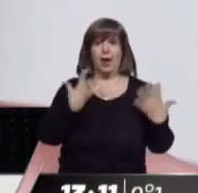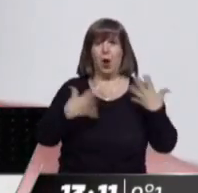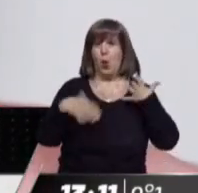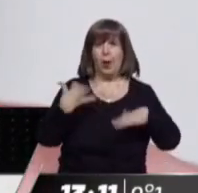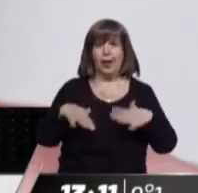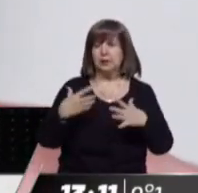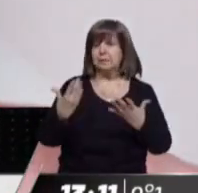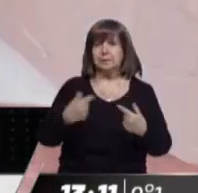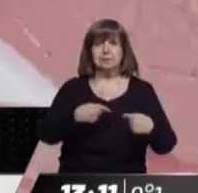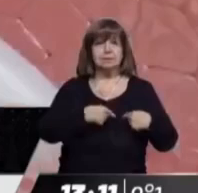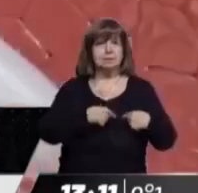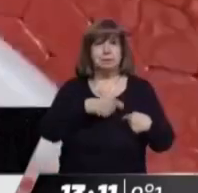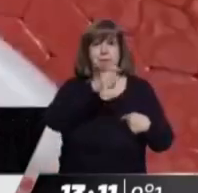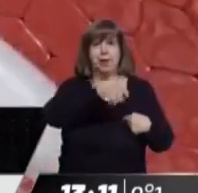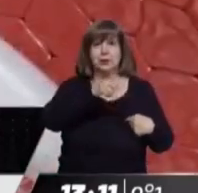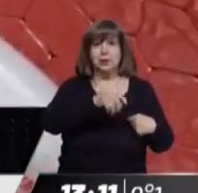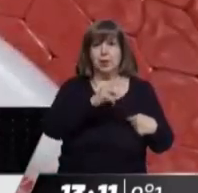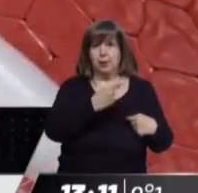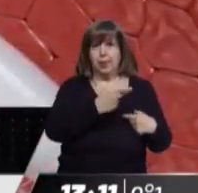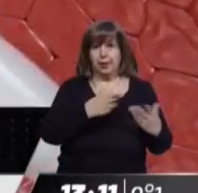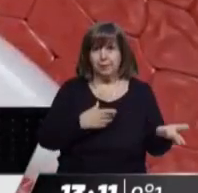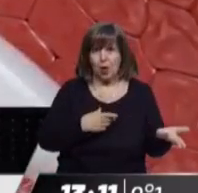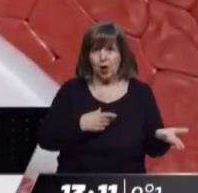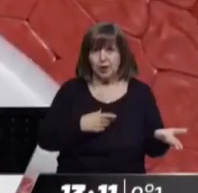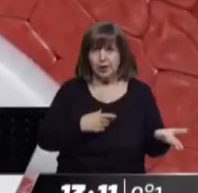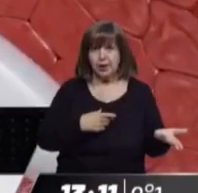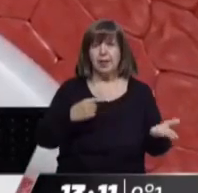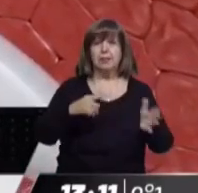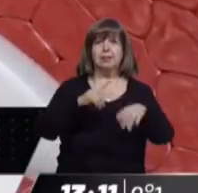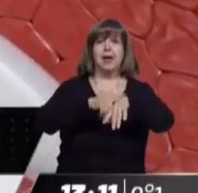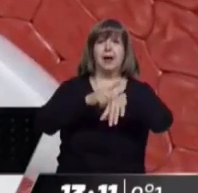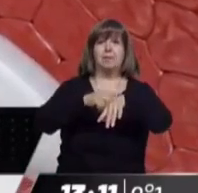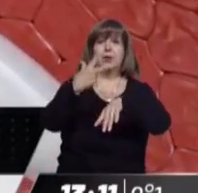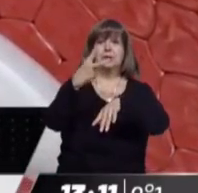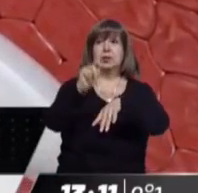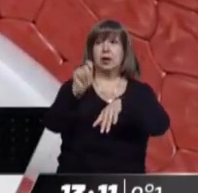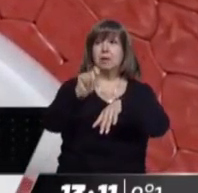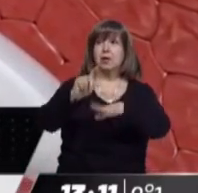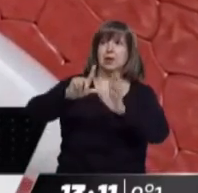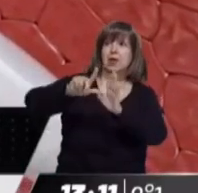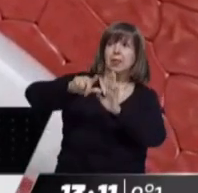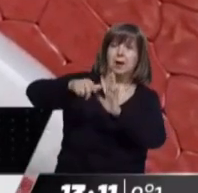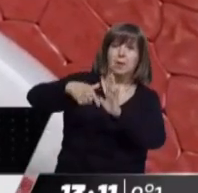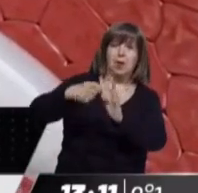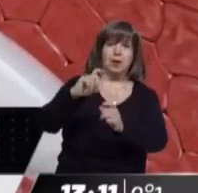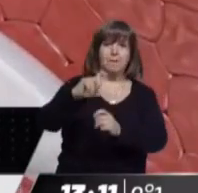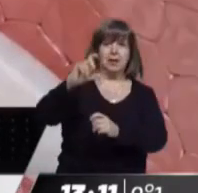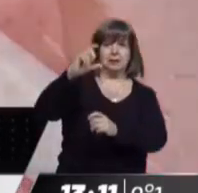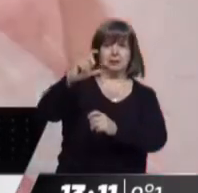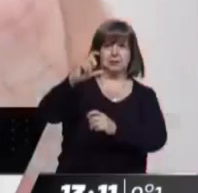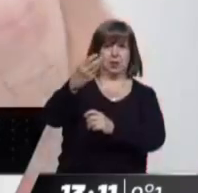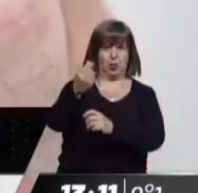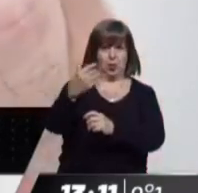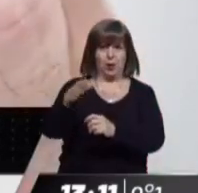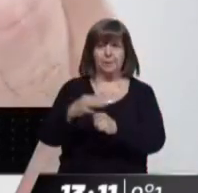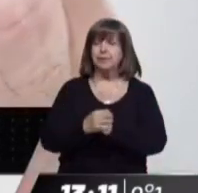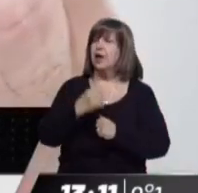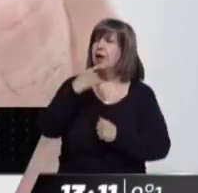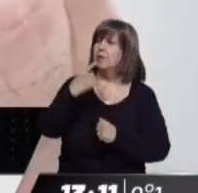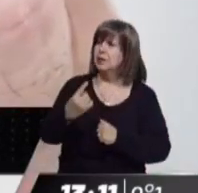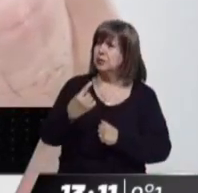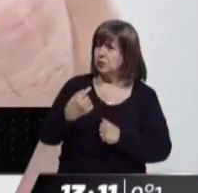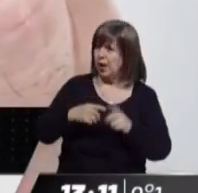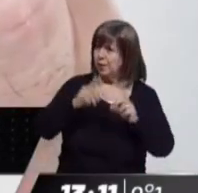pone en dificultad y en riesgo al paciente y esos tiempos son los que están complicando a toda la práctica en general mueren pacientes en la